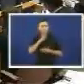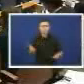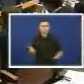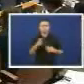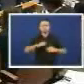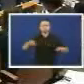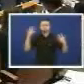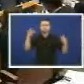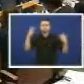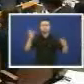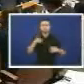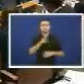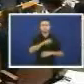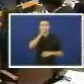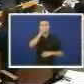señor Feijó